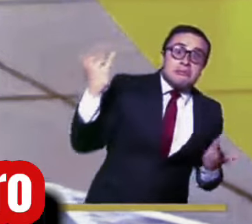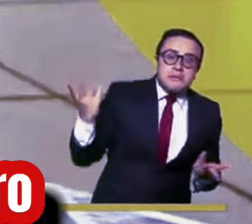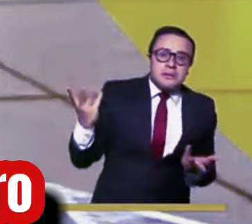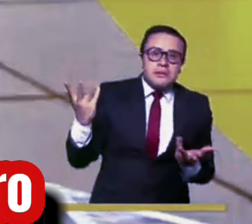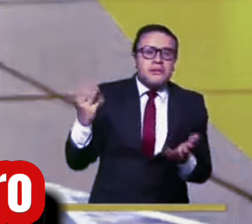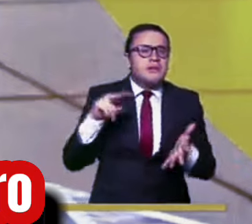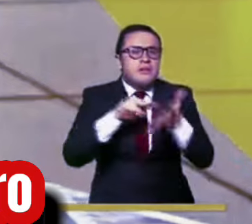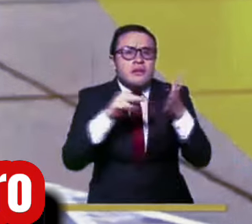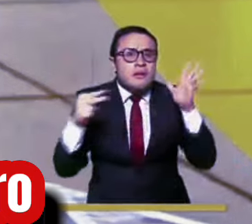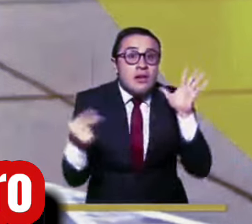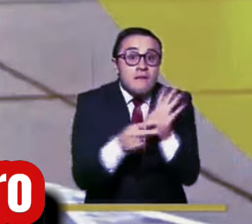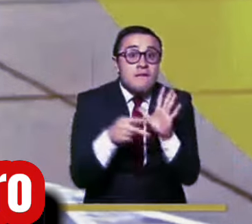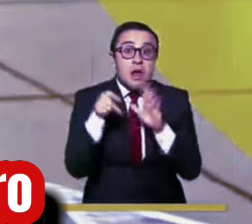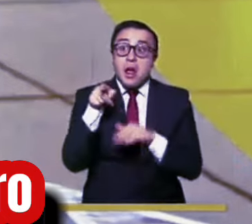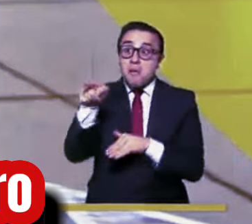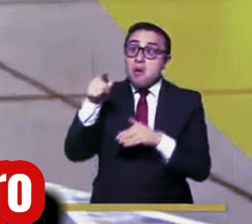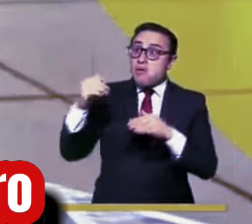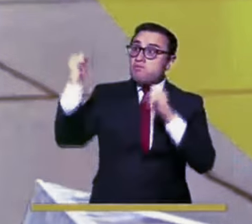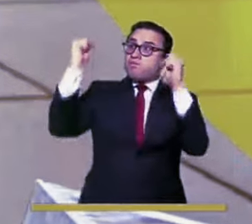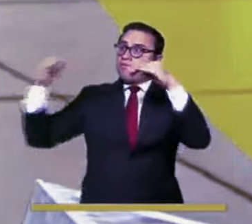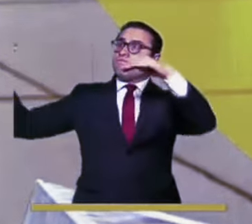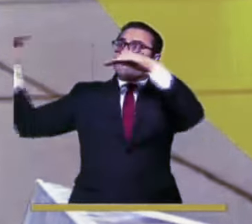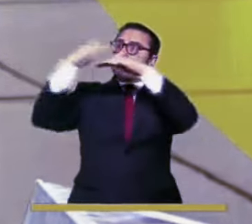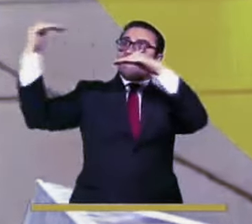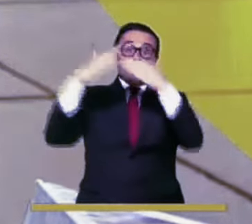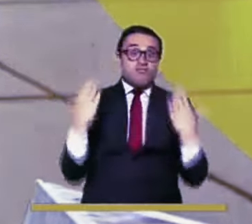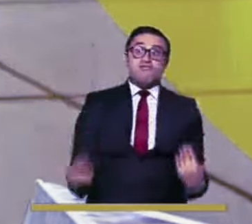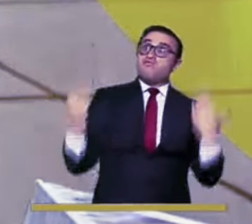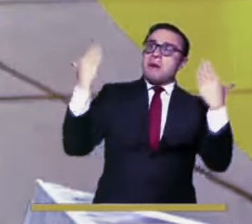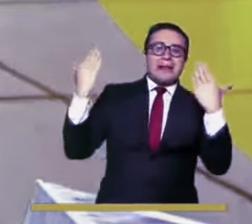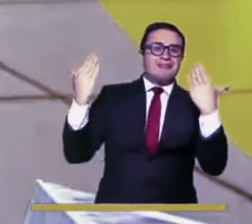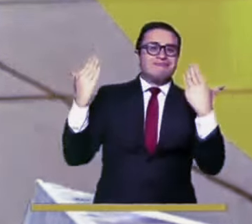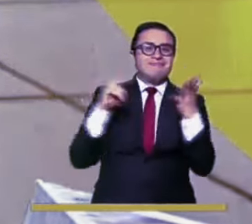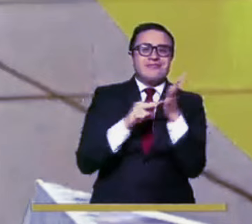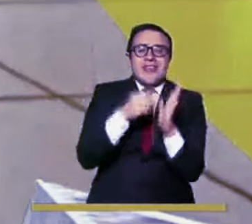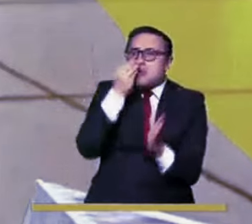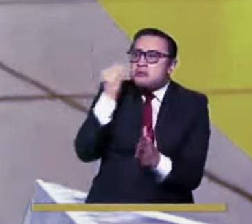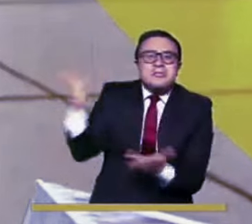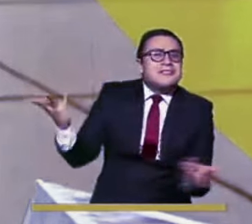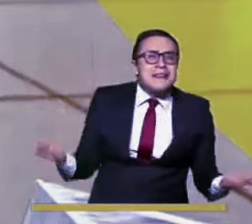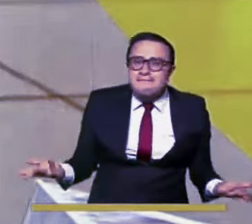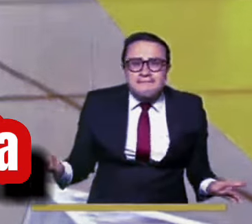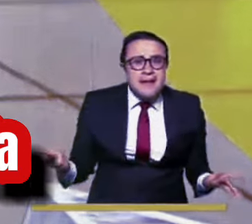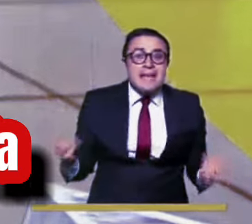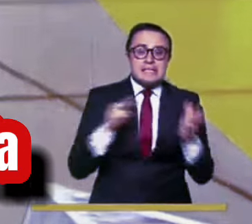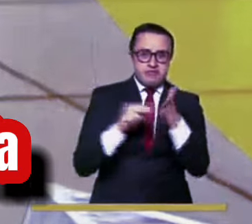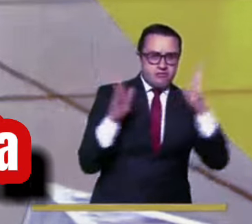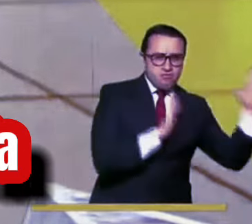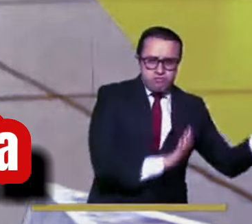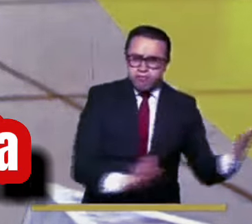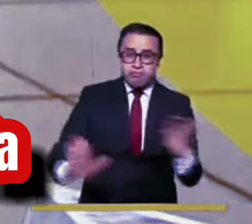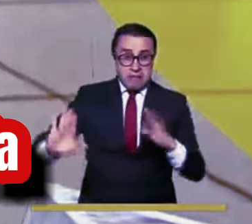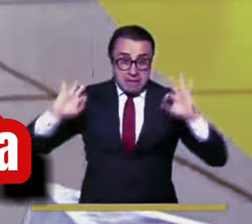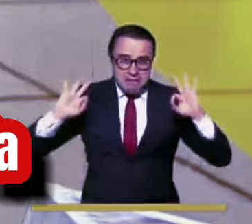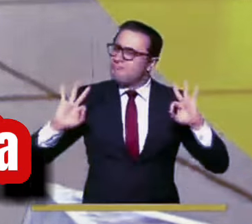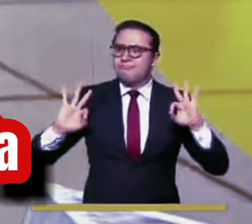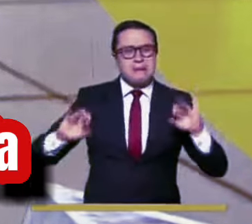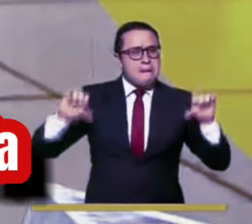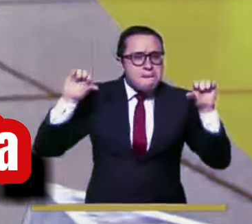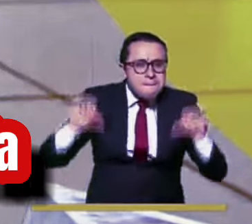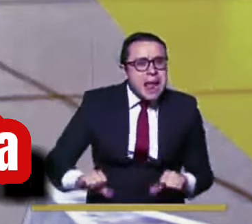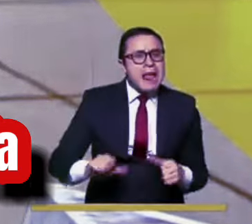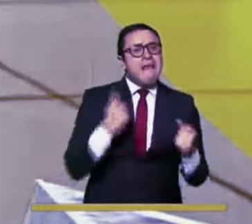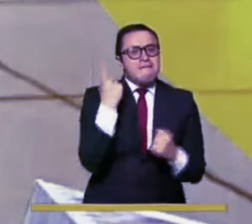esto vuelve inocuo e inservible el metro. Se trata de una verdadera falla de planificación con la gente, con el dinero